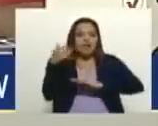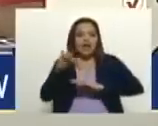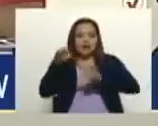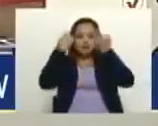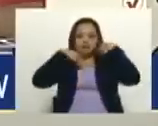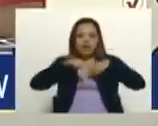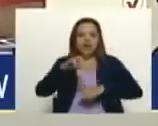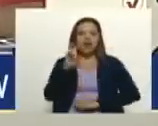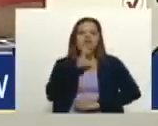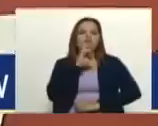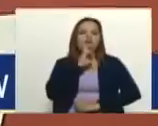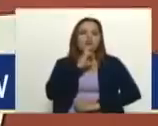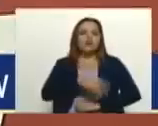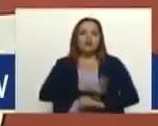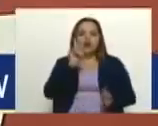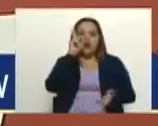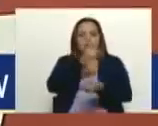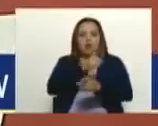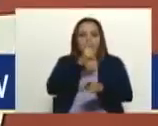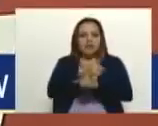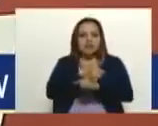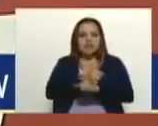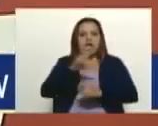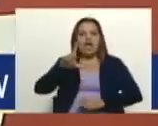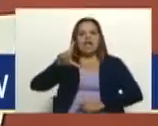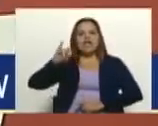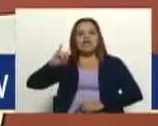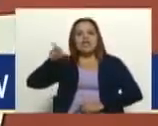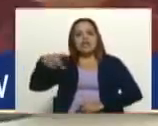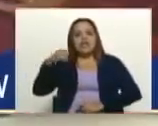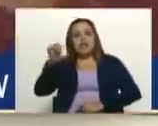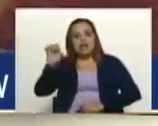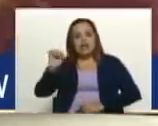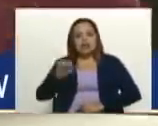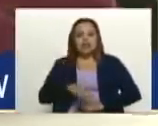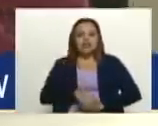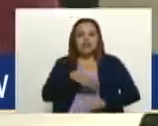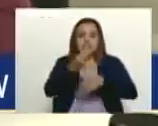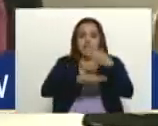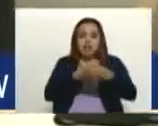en la Premier League, que fue en Marruecos ayer.